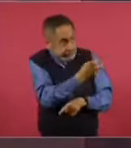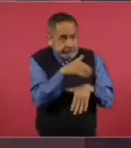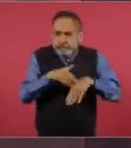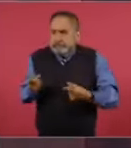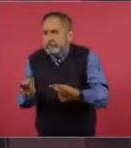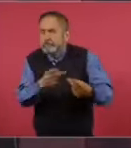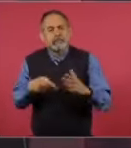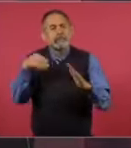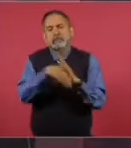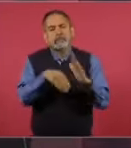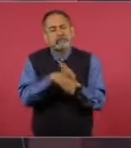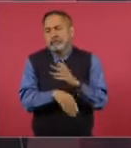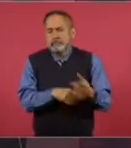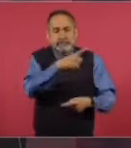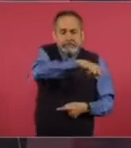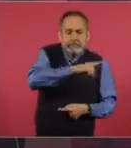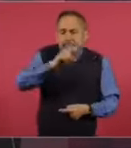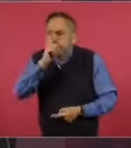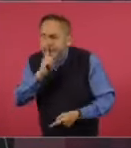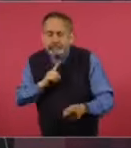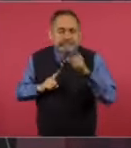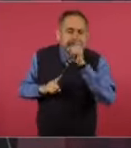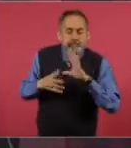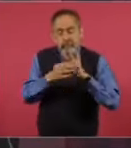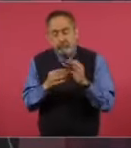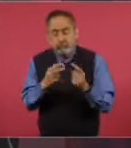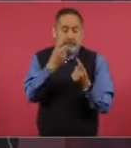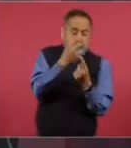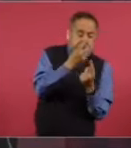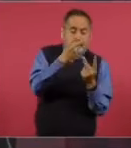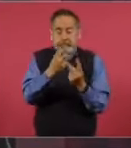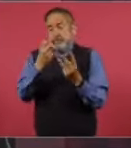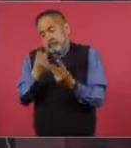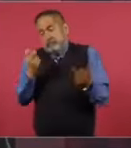de mentiras, de sofismas.